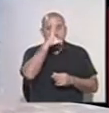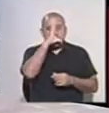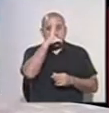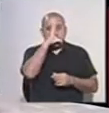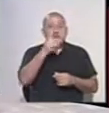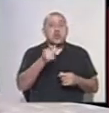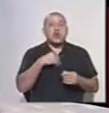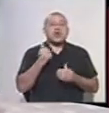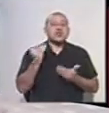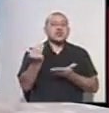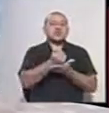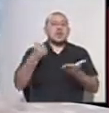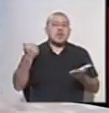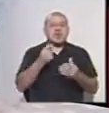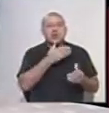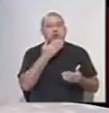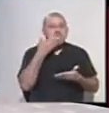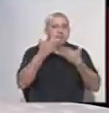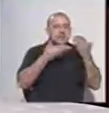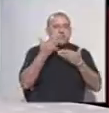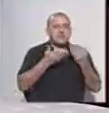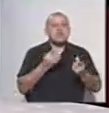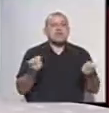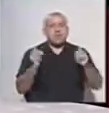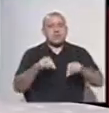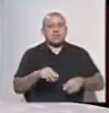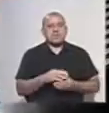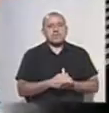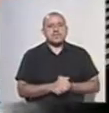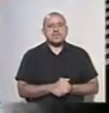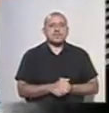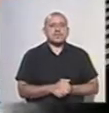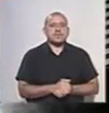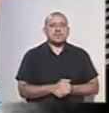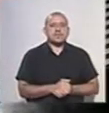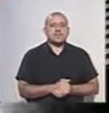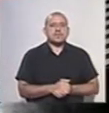quiten lo cantado. Vamos a hablar sobre este espectáculo después de la tarde. Ya volvemos.